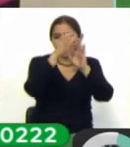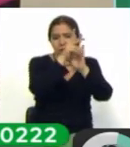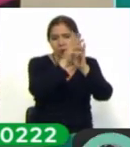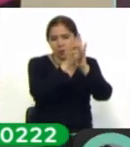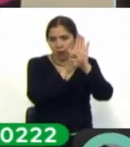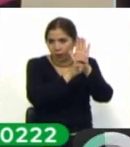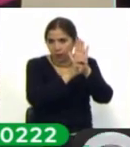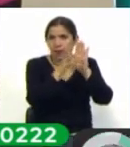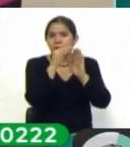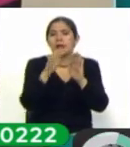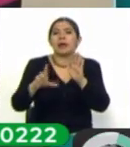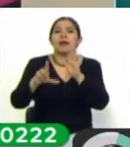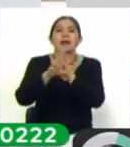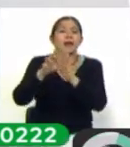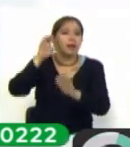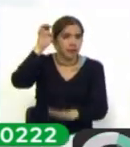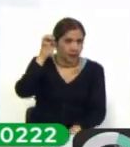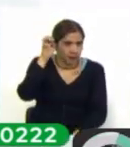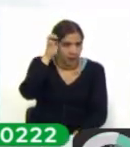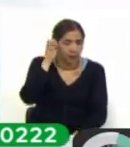del Estado Plurinacional de Bolivia.